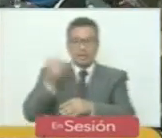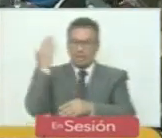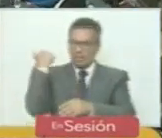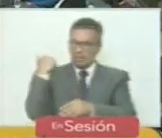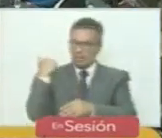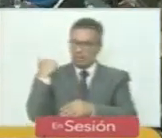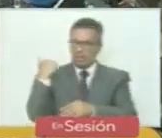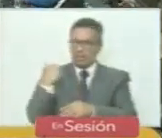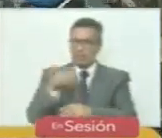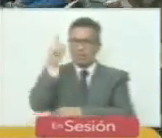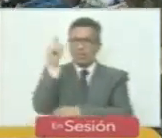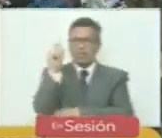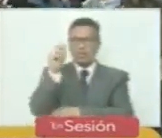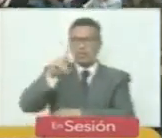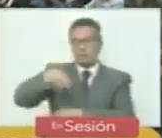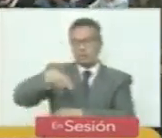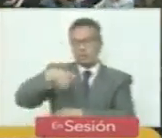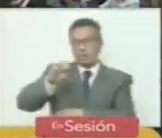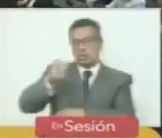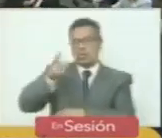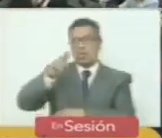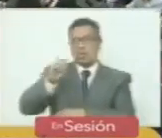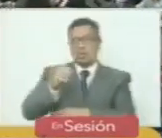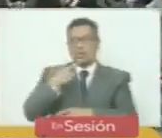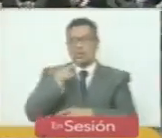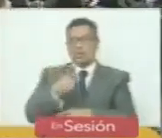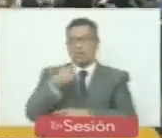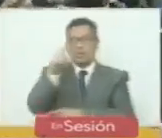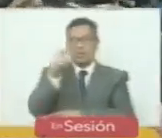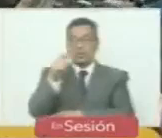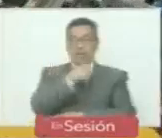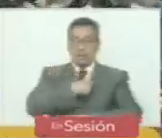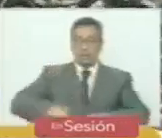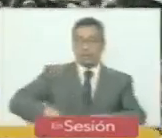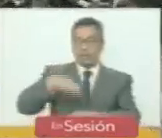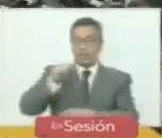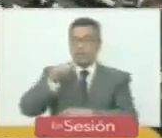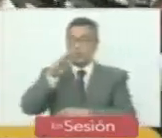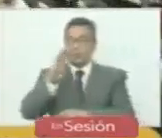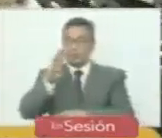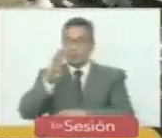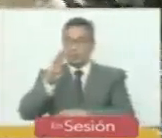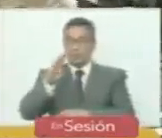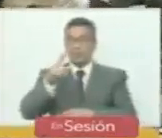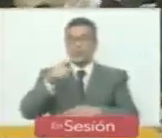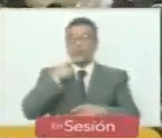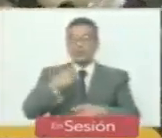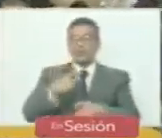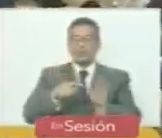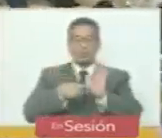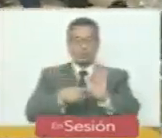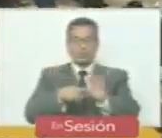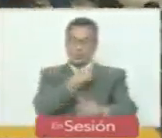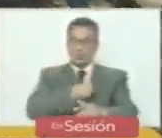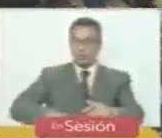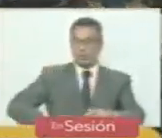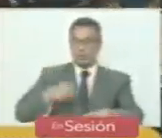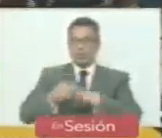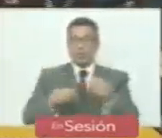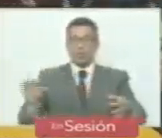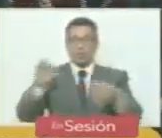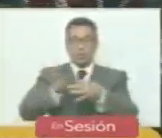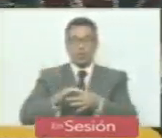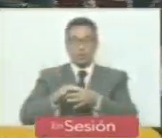el diputado Pedro Carreño instaba al presidente Alberto Fernández a que demuestre que es un presidente o un aliado